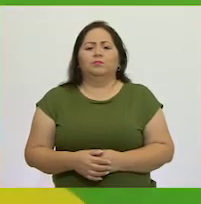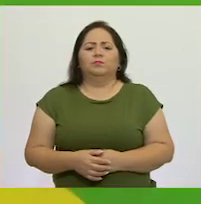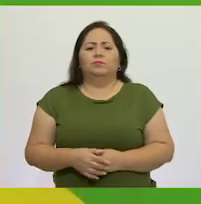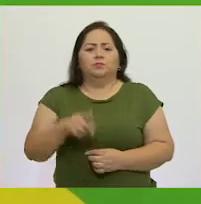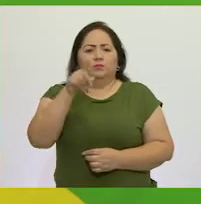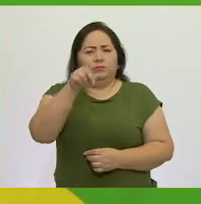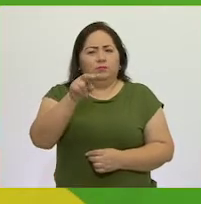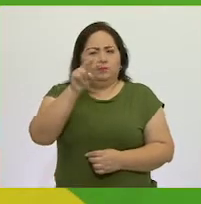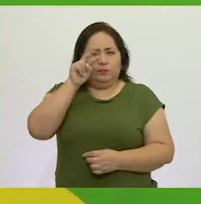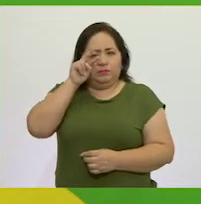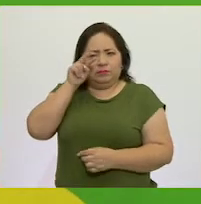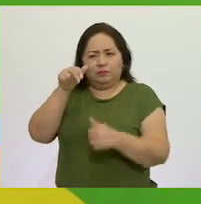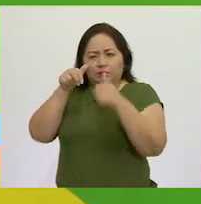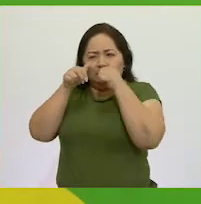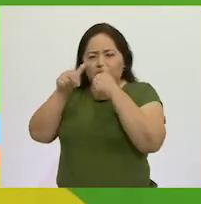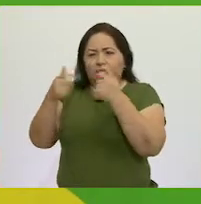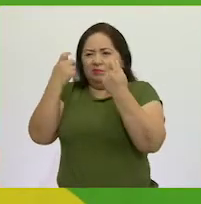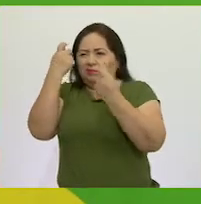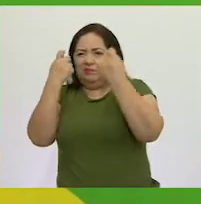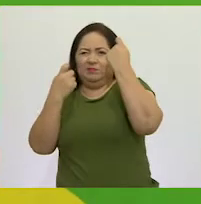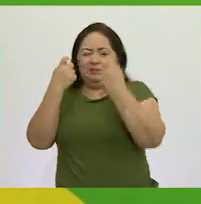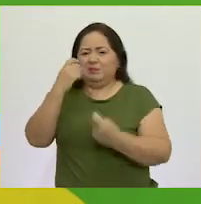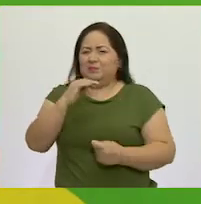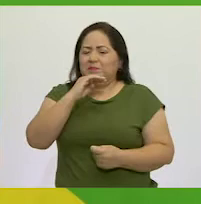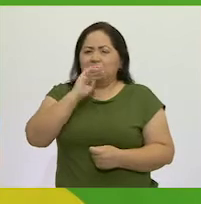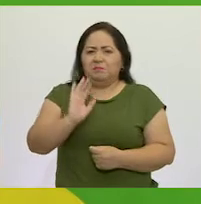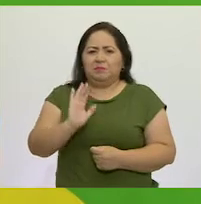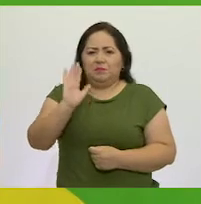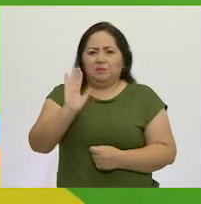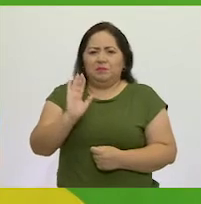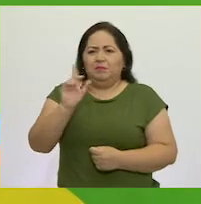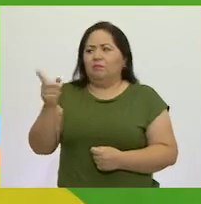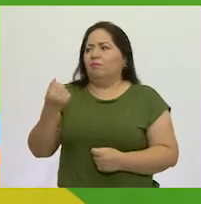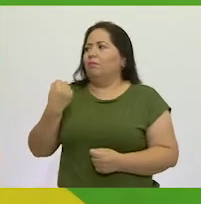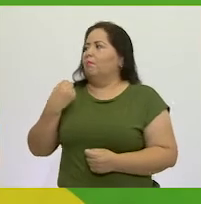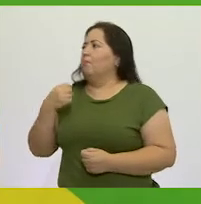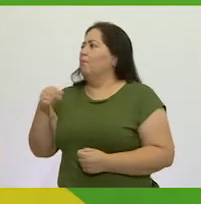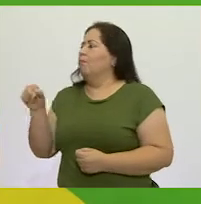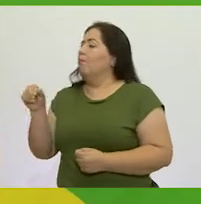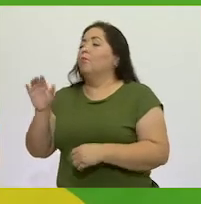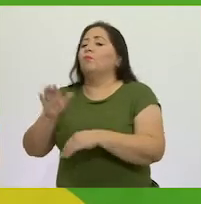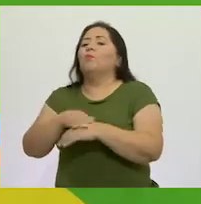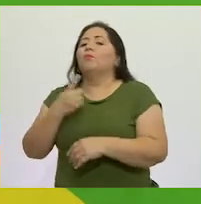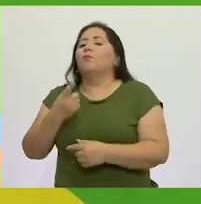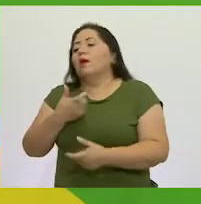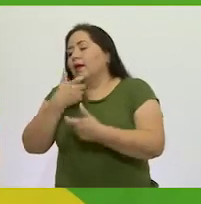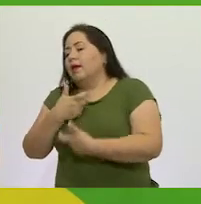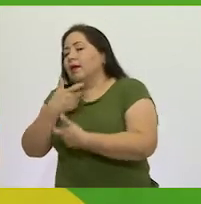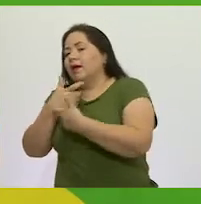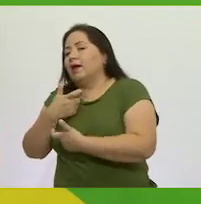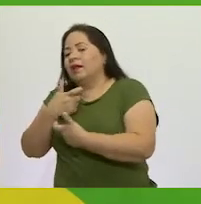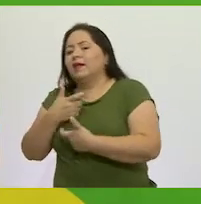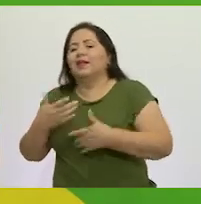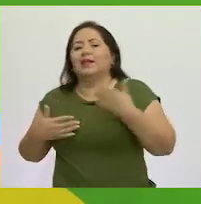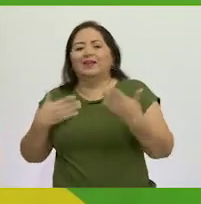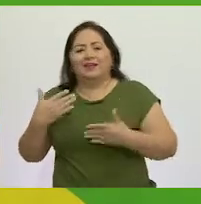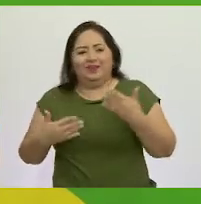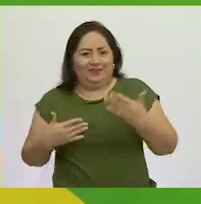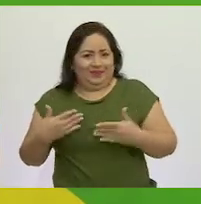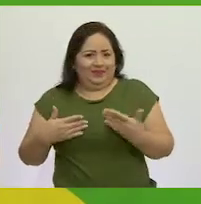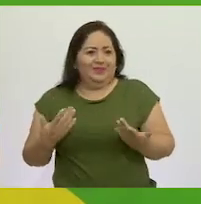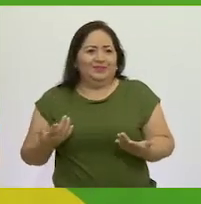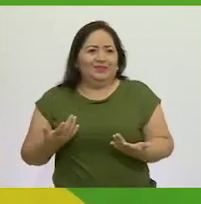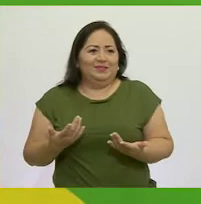Si observamos el gesto de la mamá, pareciera que está volteada porque se está riendo y divirtiendo,